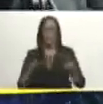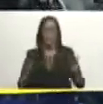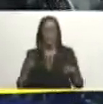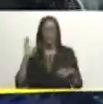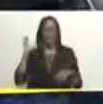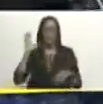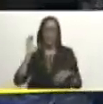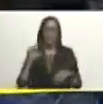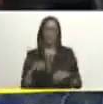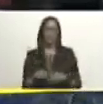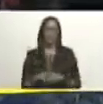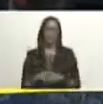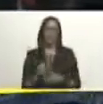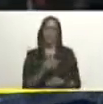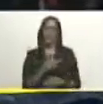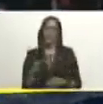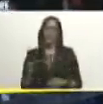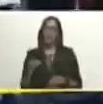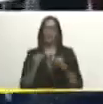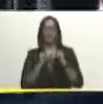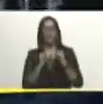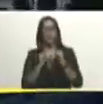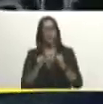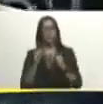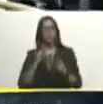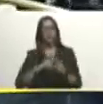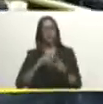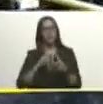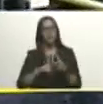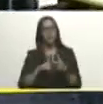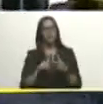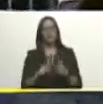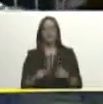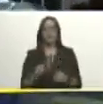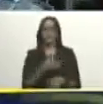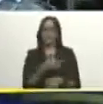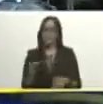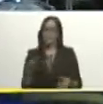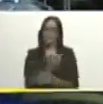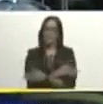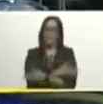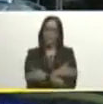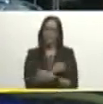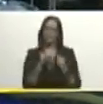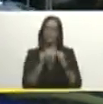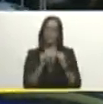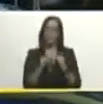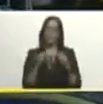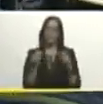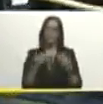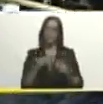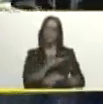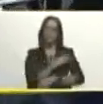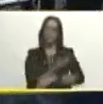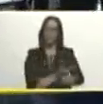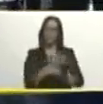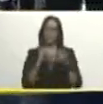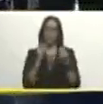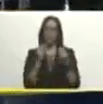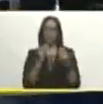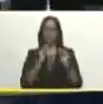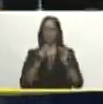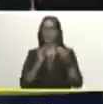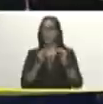patria. Correcto, aquí continuamos entonces. Bueno, excelente, lo felicito. Sigan así, con mucha fuerza, mucha moral. Adelante,